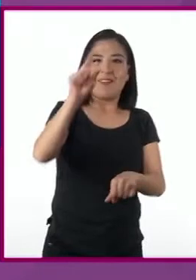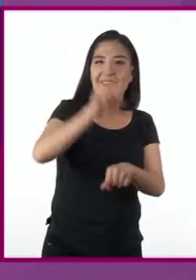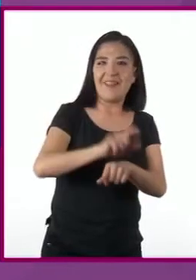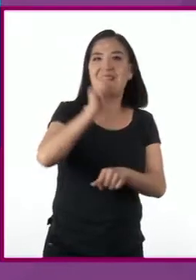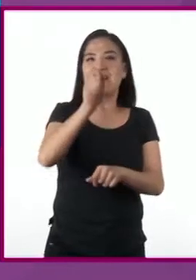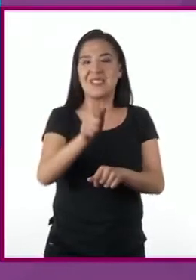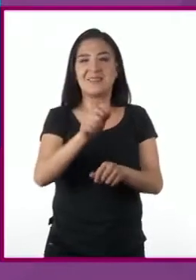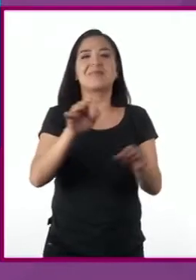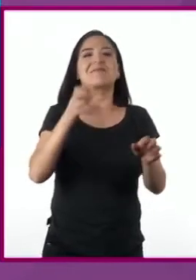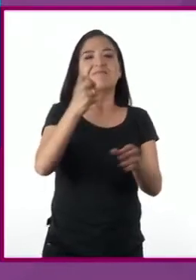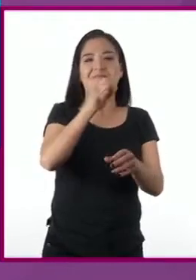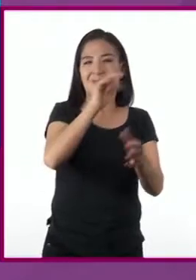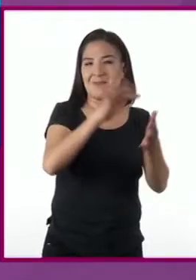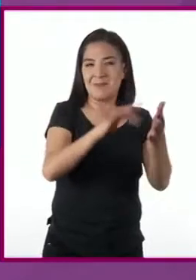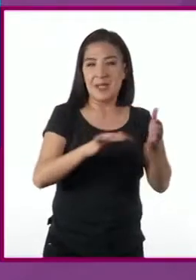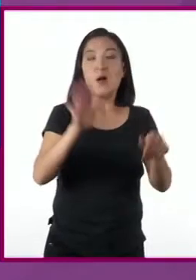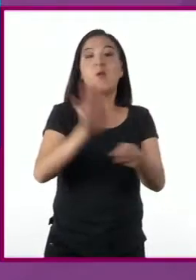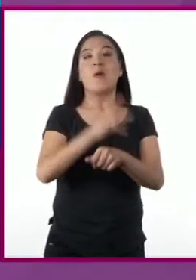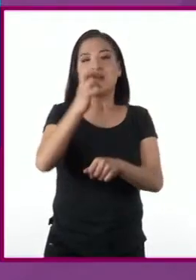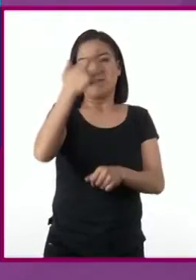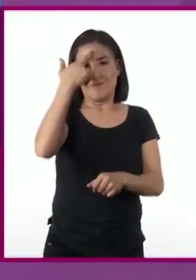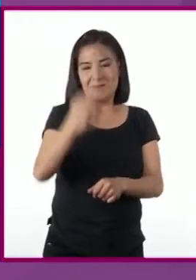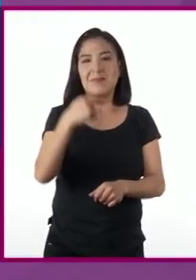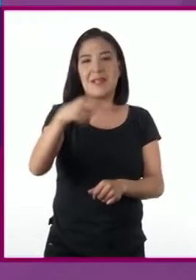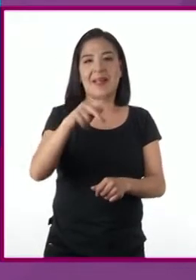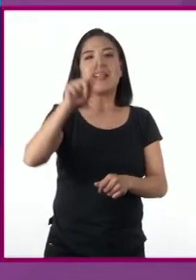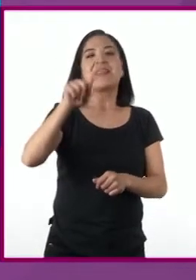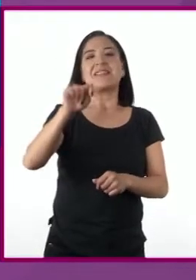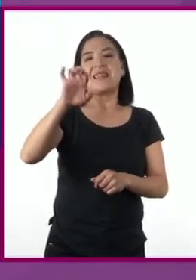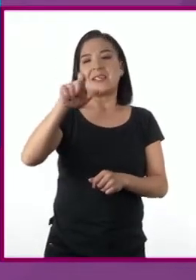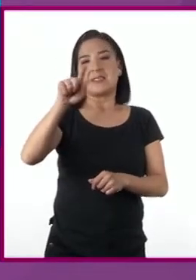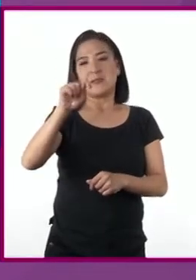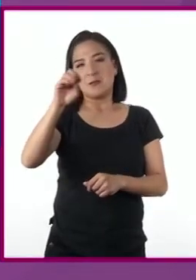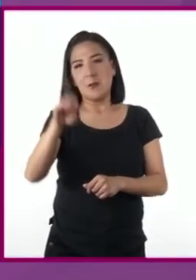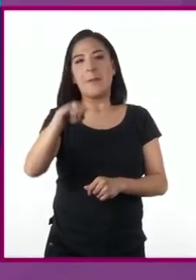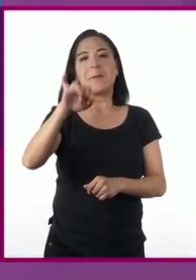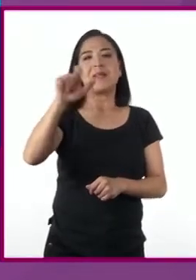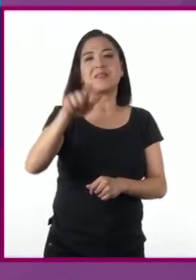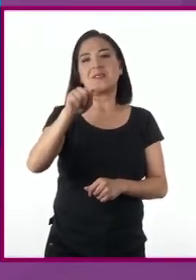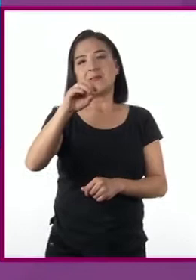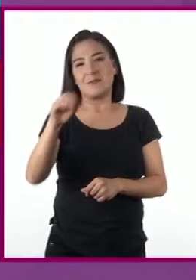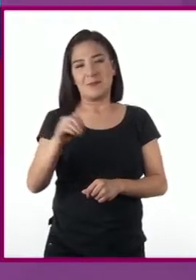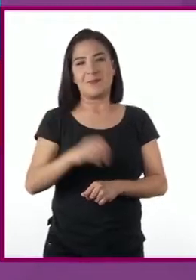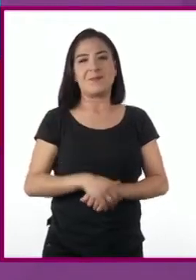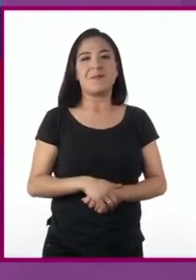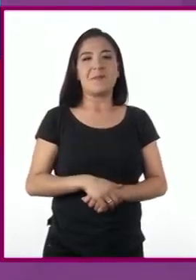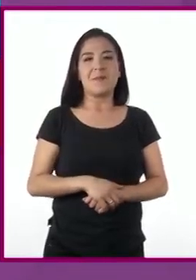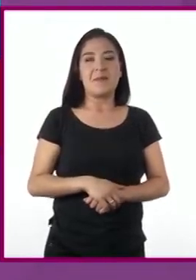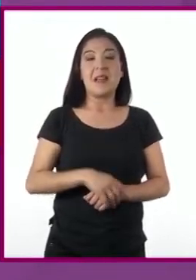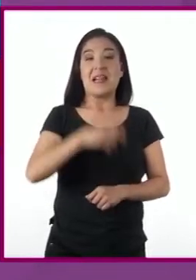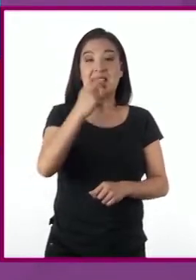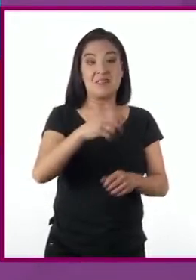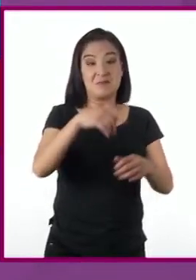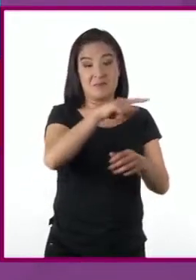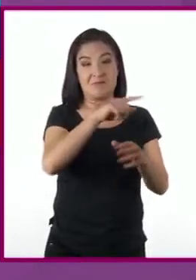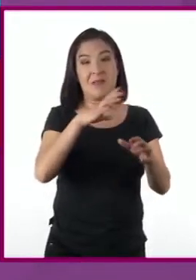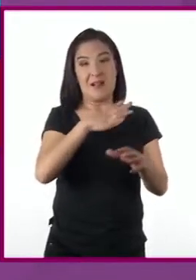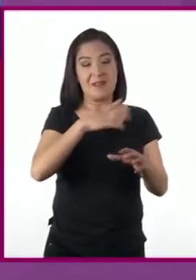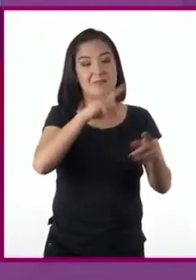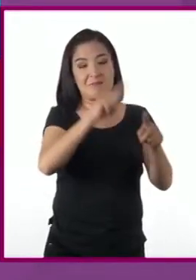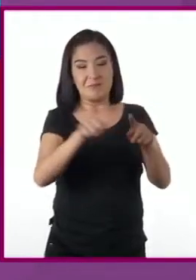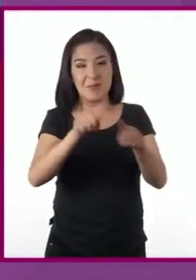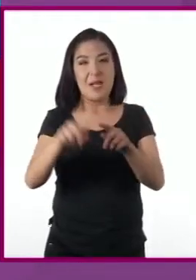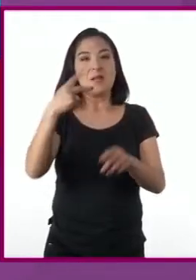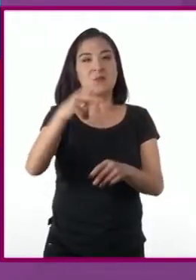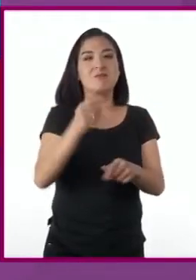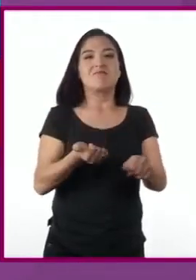texto. Por esta razón, se les conoce como textos mixtos. Una gran parte de los documentos